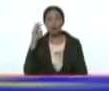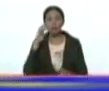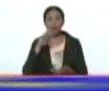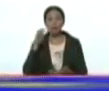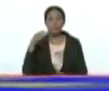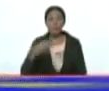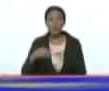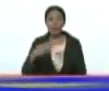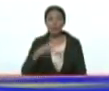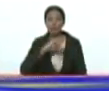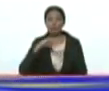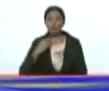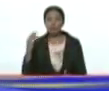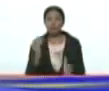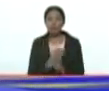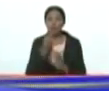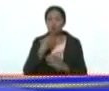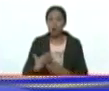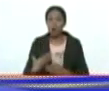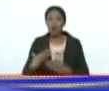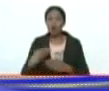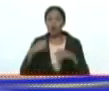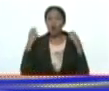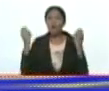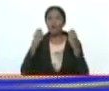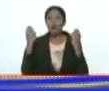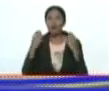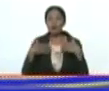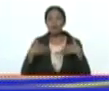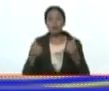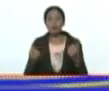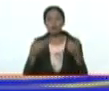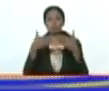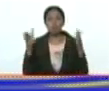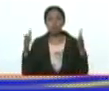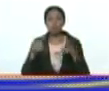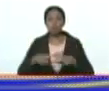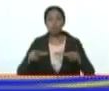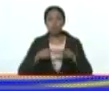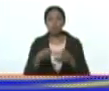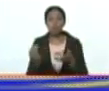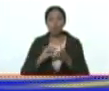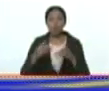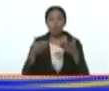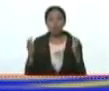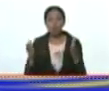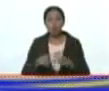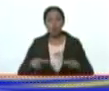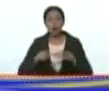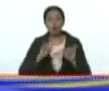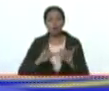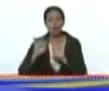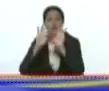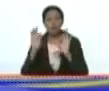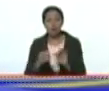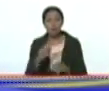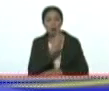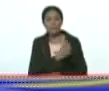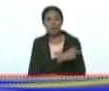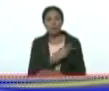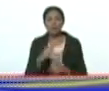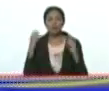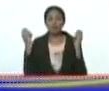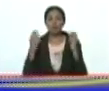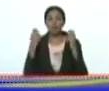Hoy tenemos una muy buena jornada de salud, con inauguraciones, con reaperturas de salas, hospital por